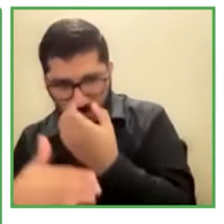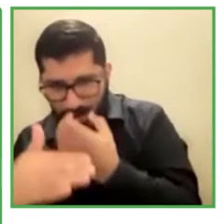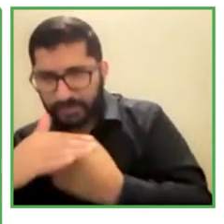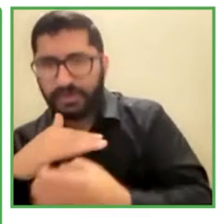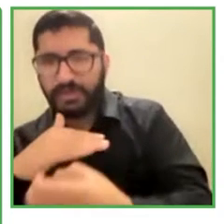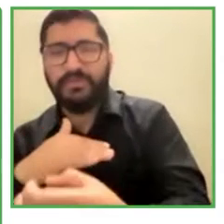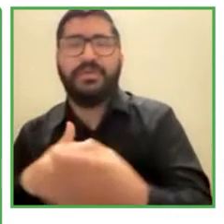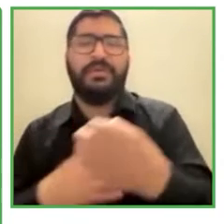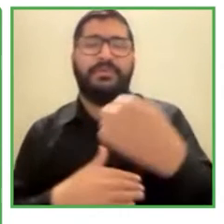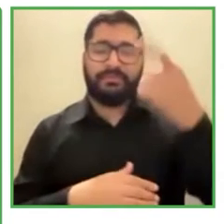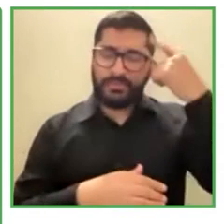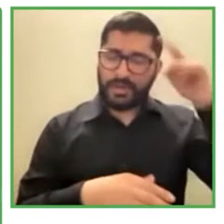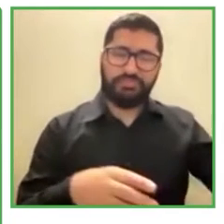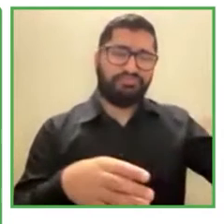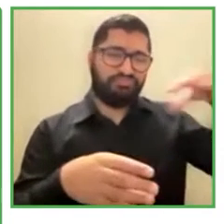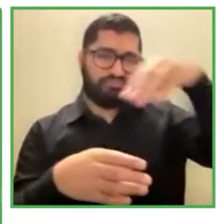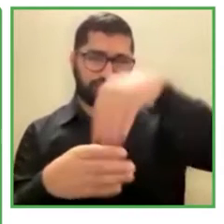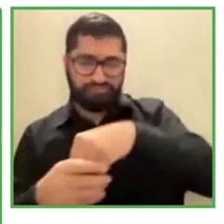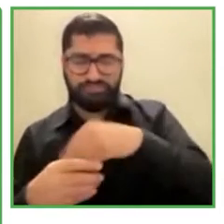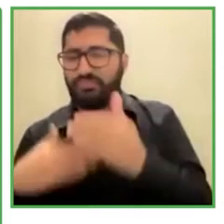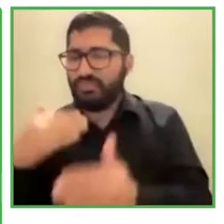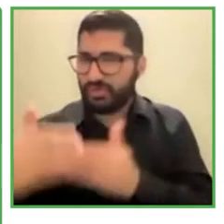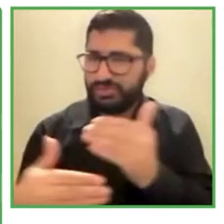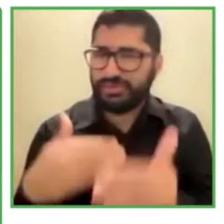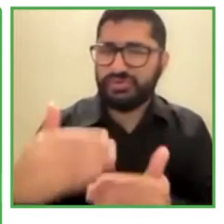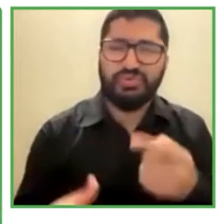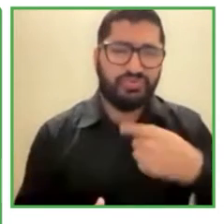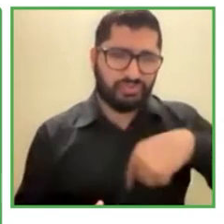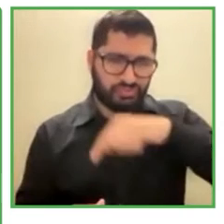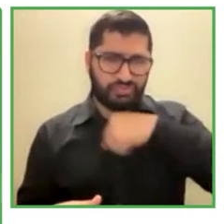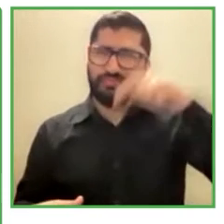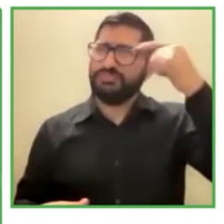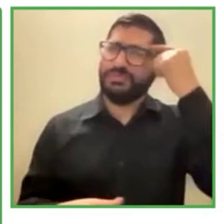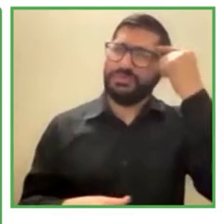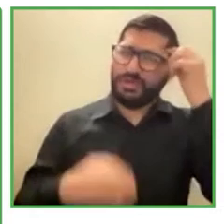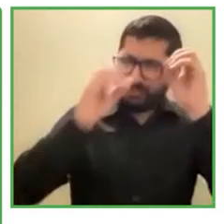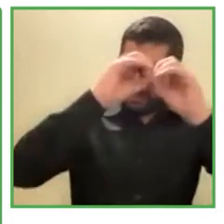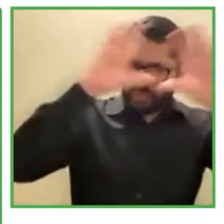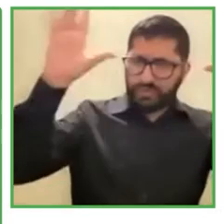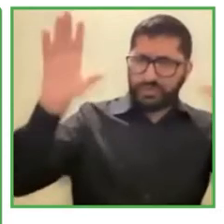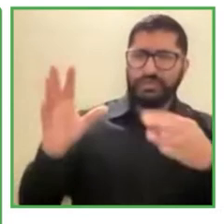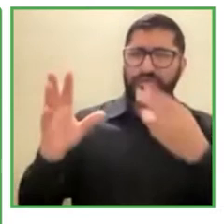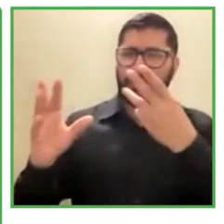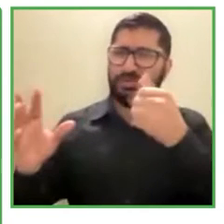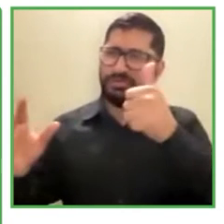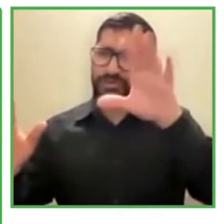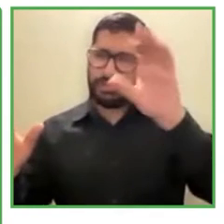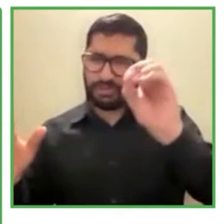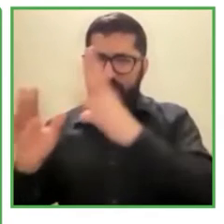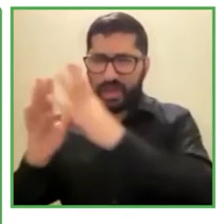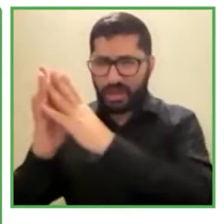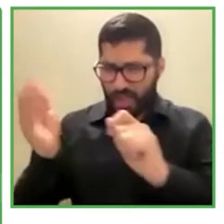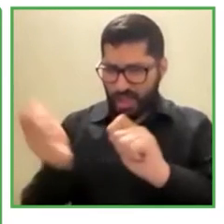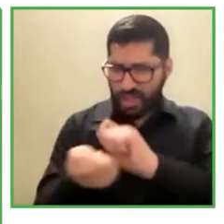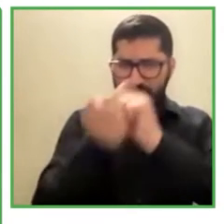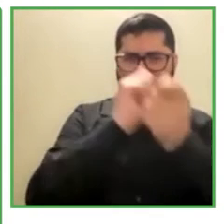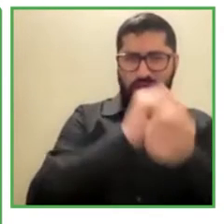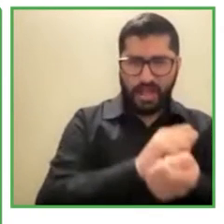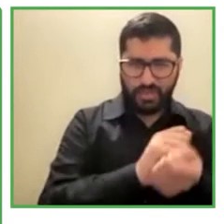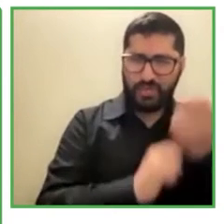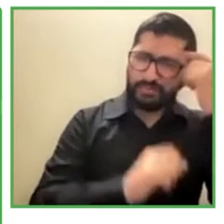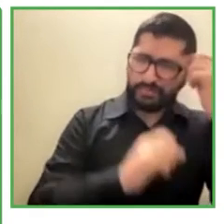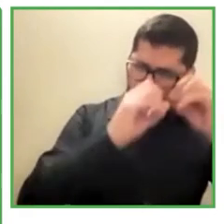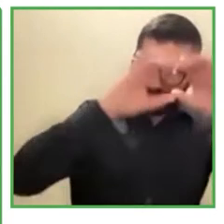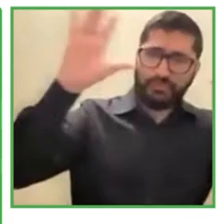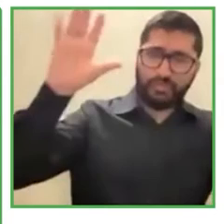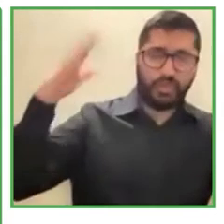este modelo de 360, lo hicimos pensando que eventualmente veremos buenísimos ejemplos en multinacionales después del